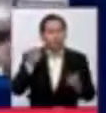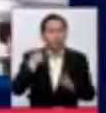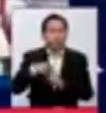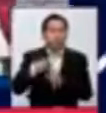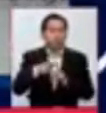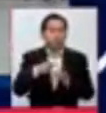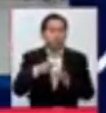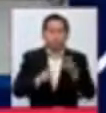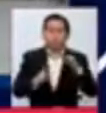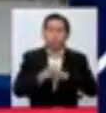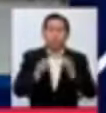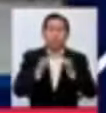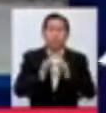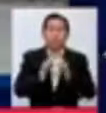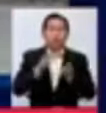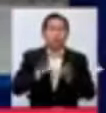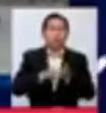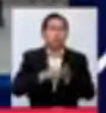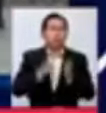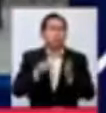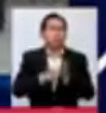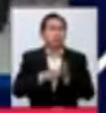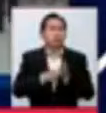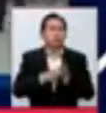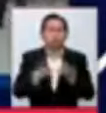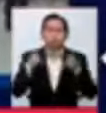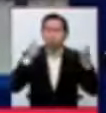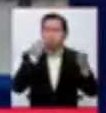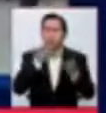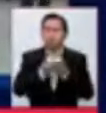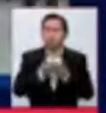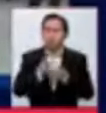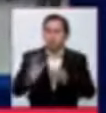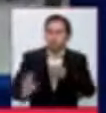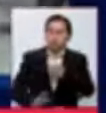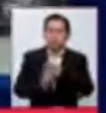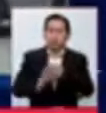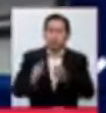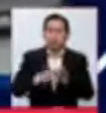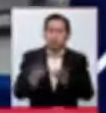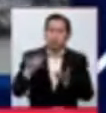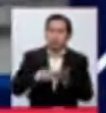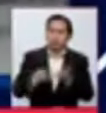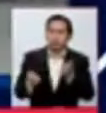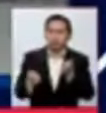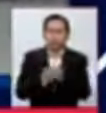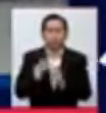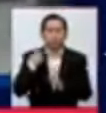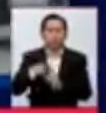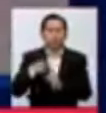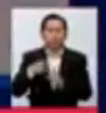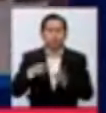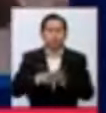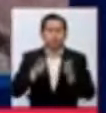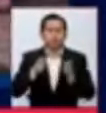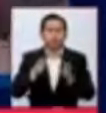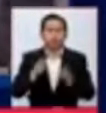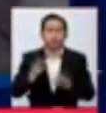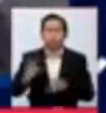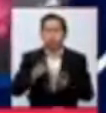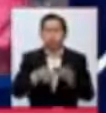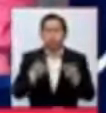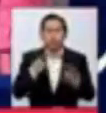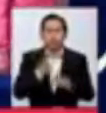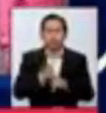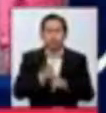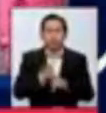que va a generar realmente una salida exitosa para esta protección reforzada que estamos pidiendo desde la Defensoría del Pueblo para esta